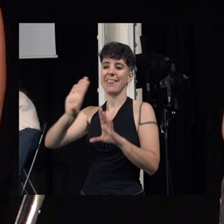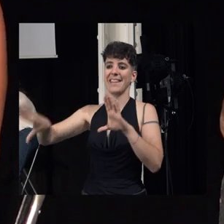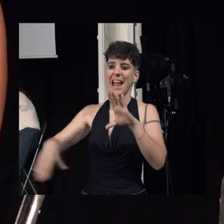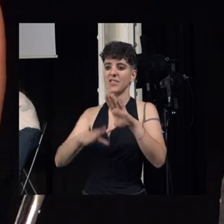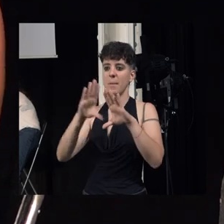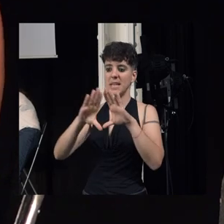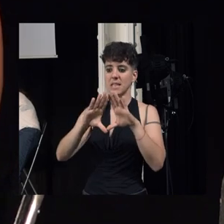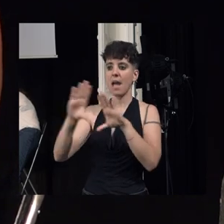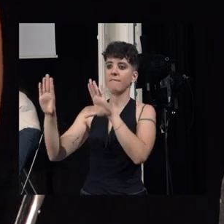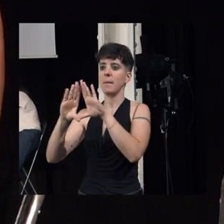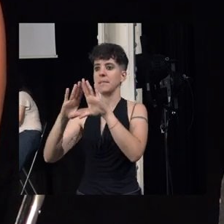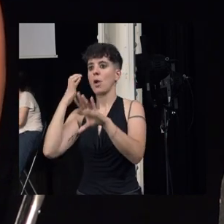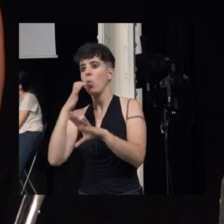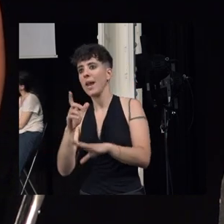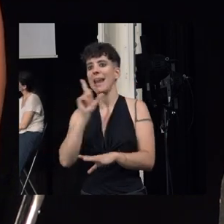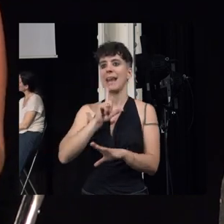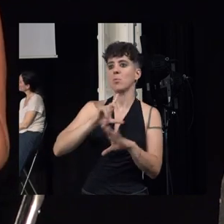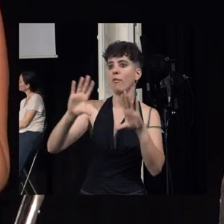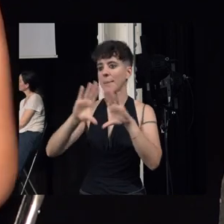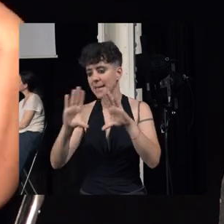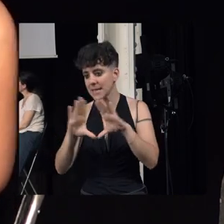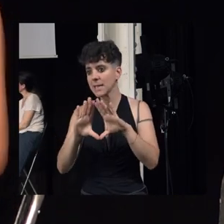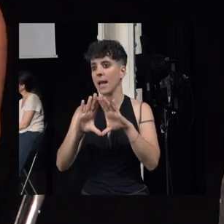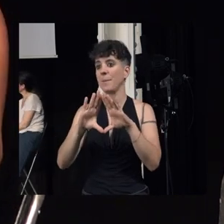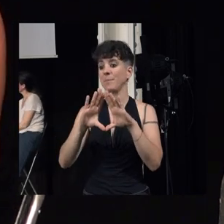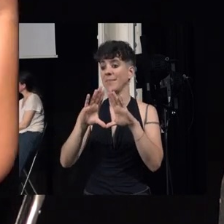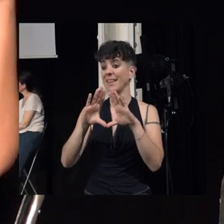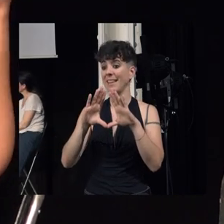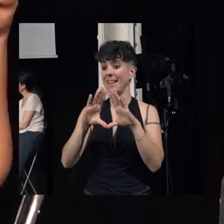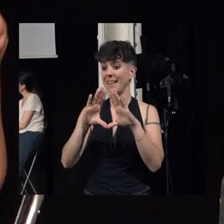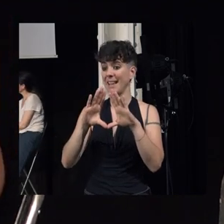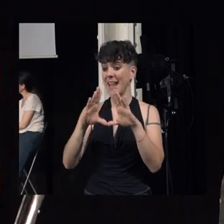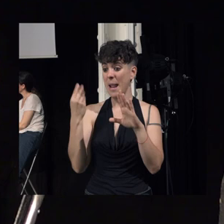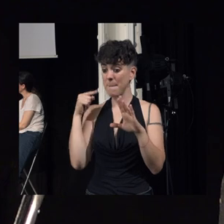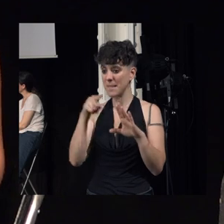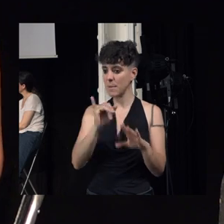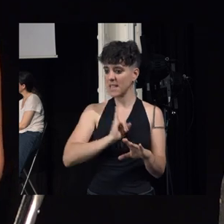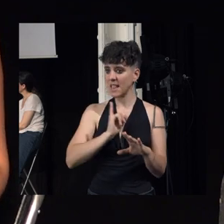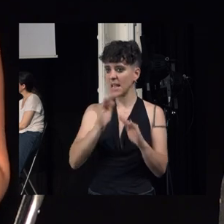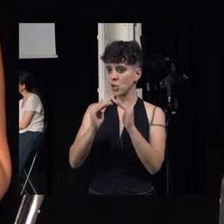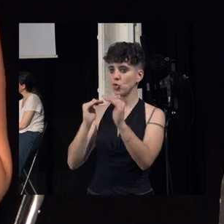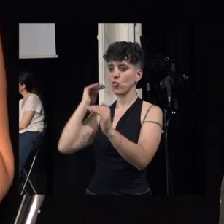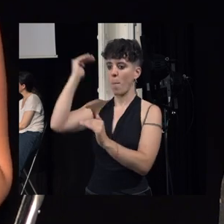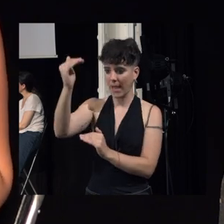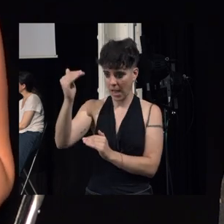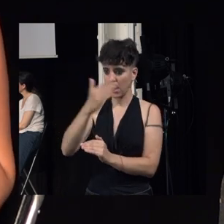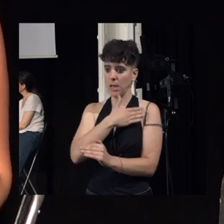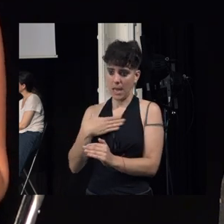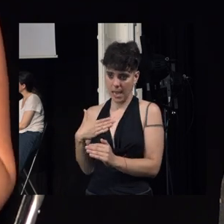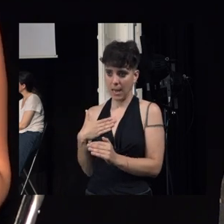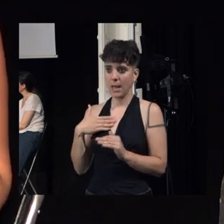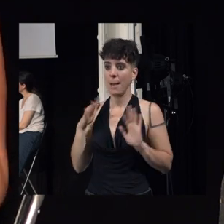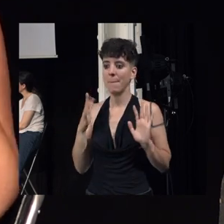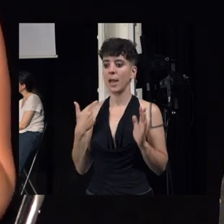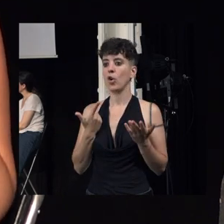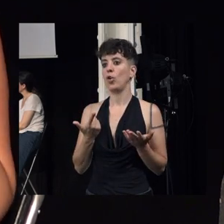es una mirada feminista queer, lesbofeminista, que quiere superar las identidades. Pero no nos engañemos, no